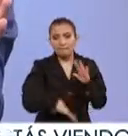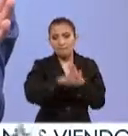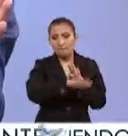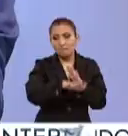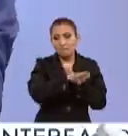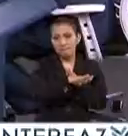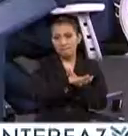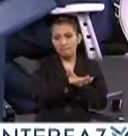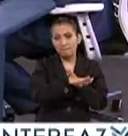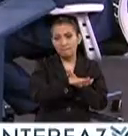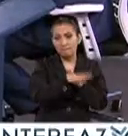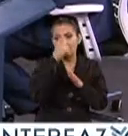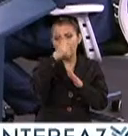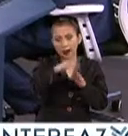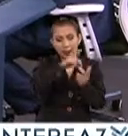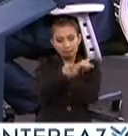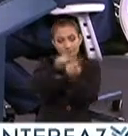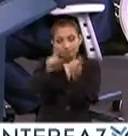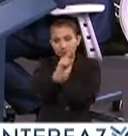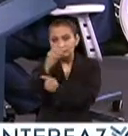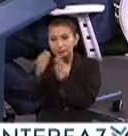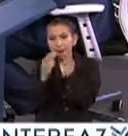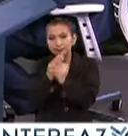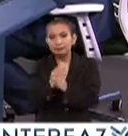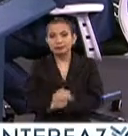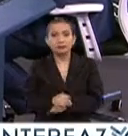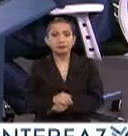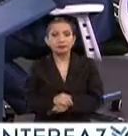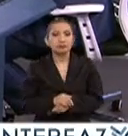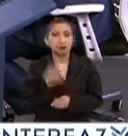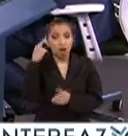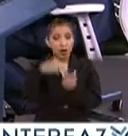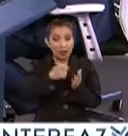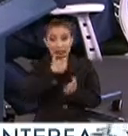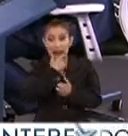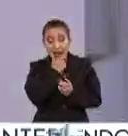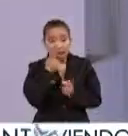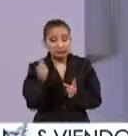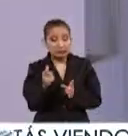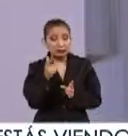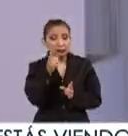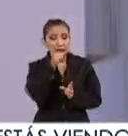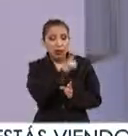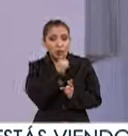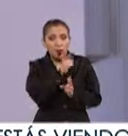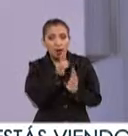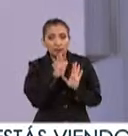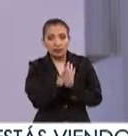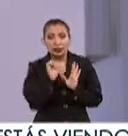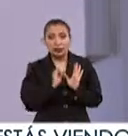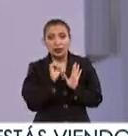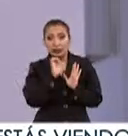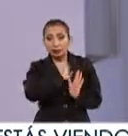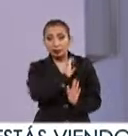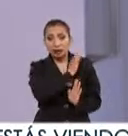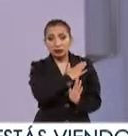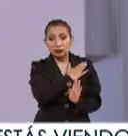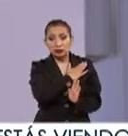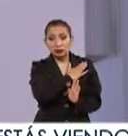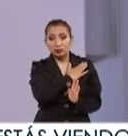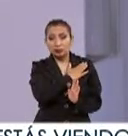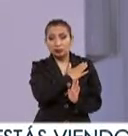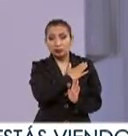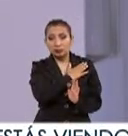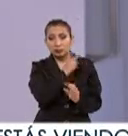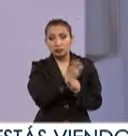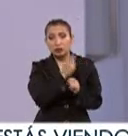fundamental para correlacionarnos a nivel mundial, ¿no? Eso es, yo creo que el inglés será la lengua franca en lo que quede del siglo y el español será